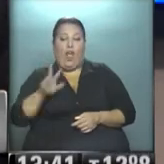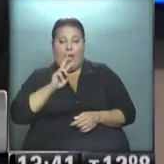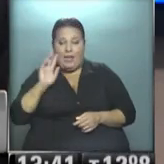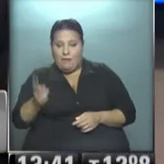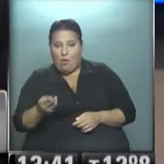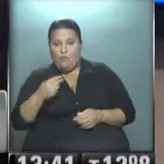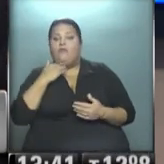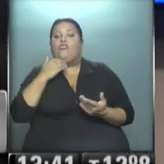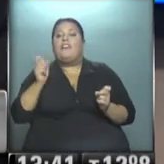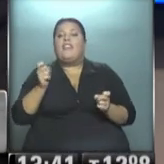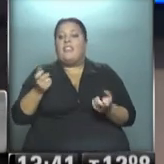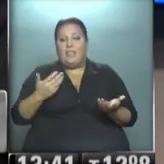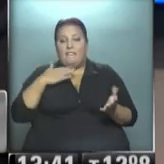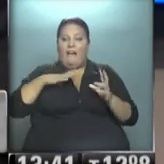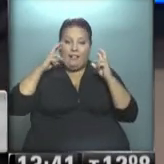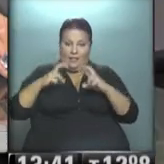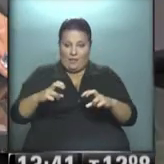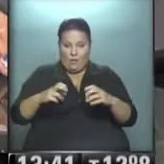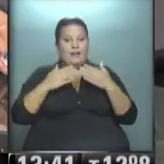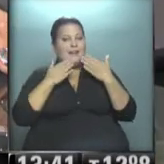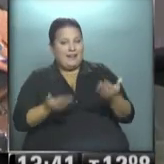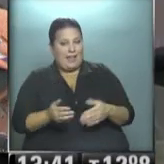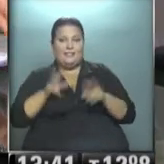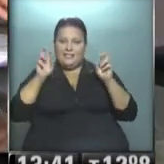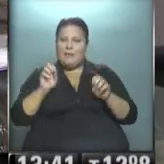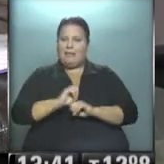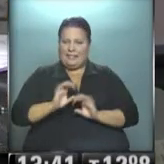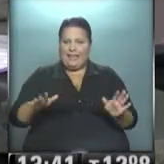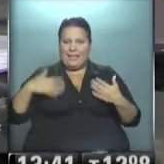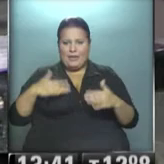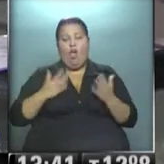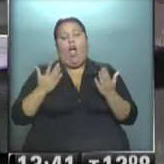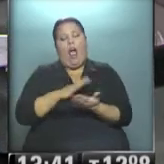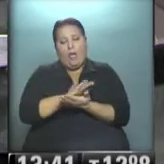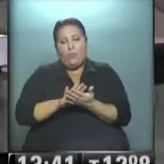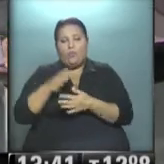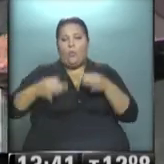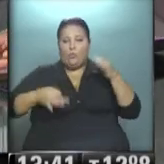se sabe eso ni tampoco se investigó graciasemilio un caso de terribles sin duda no ojalá que se haga justicia la verdad que si cambio